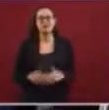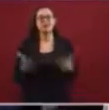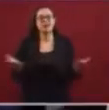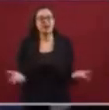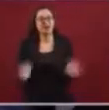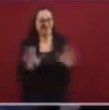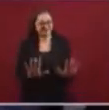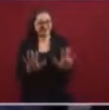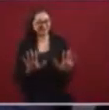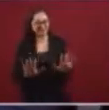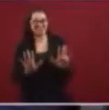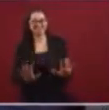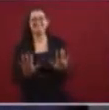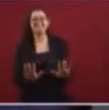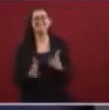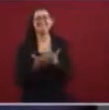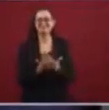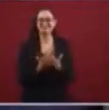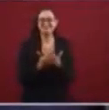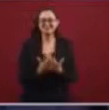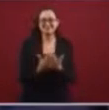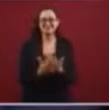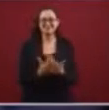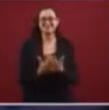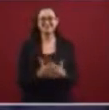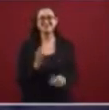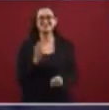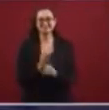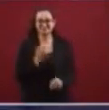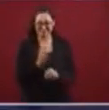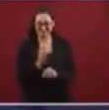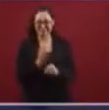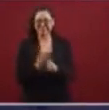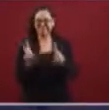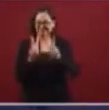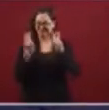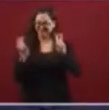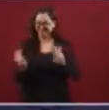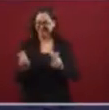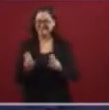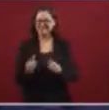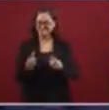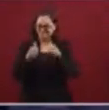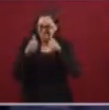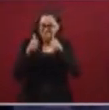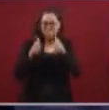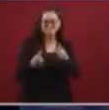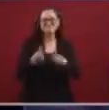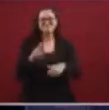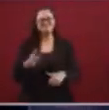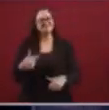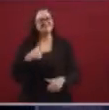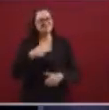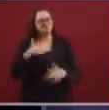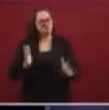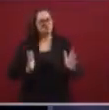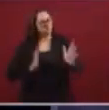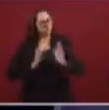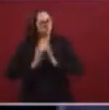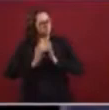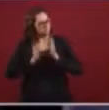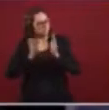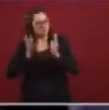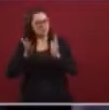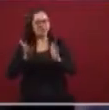A ver, espérenme. Ya, ahorita vamos a entrar al tema. Me llama muchísimo la atención cómo